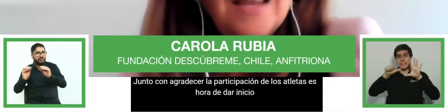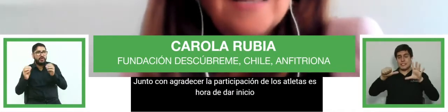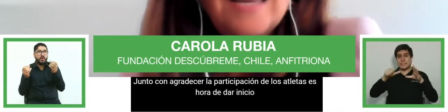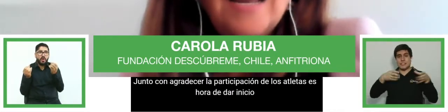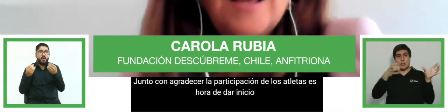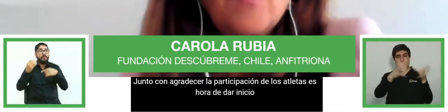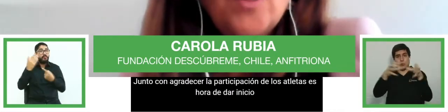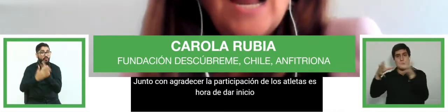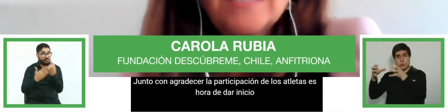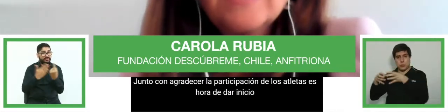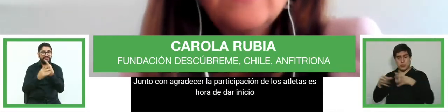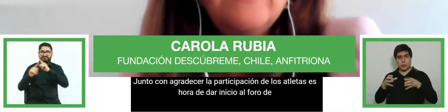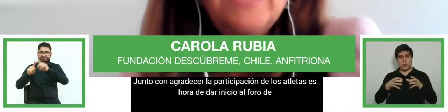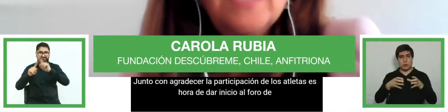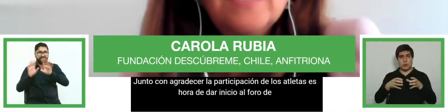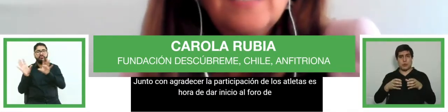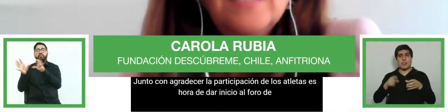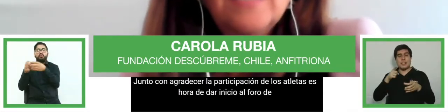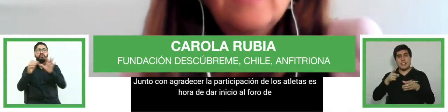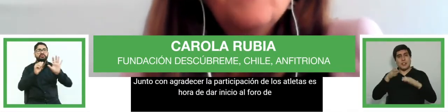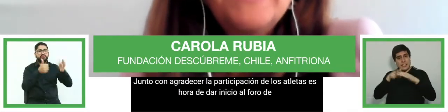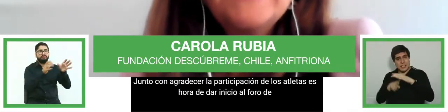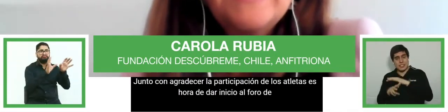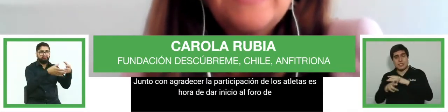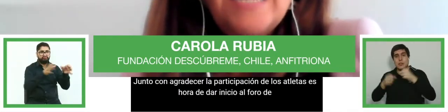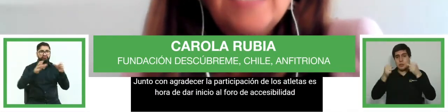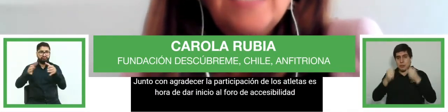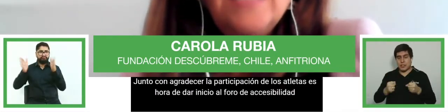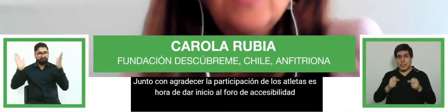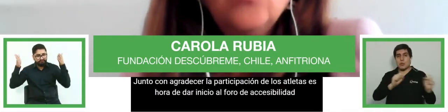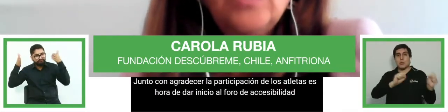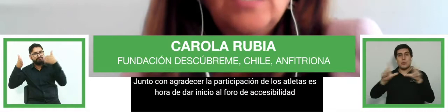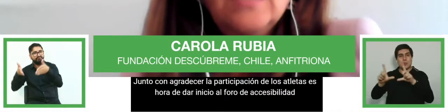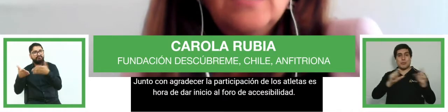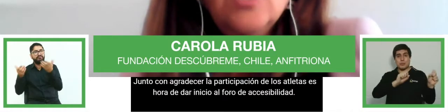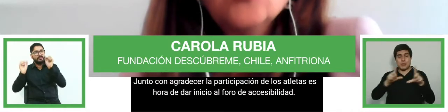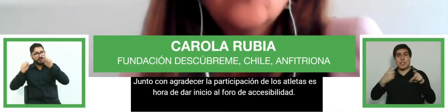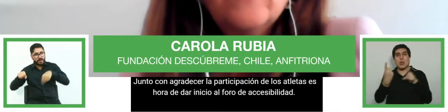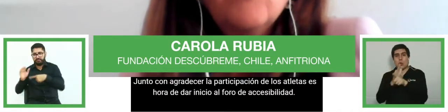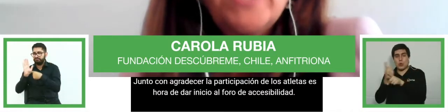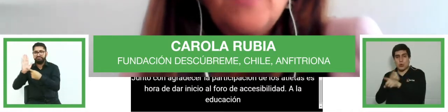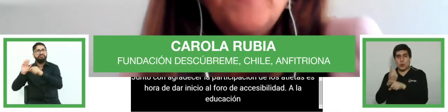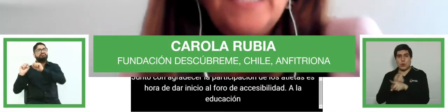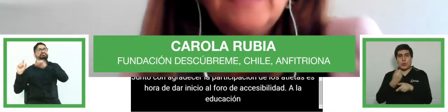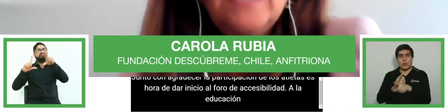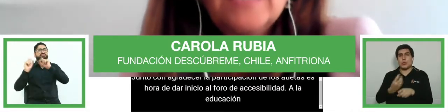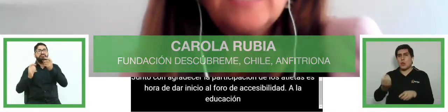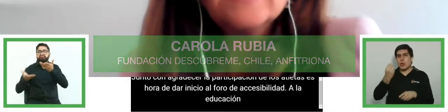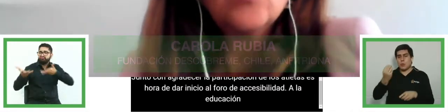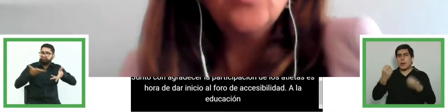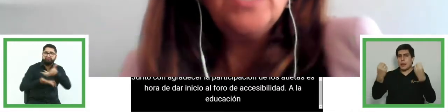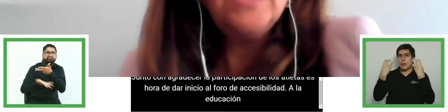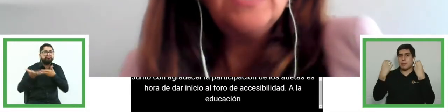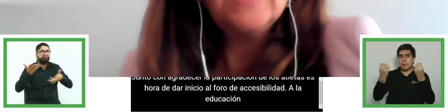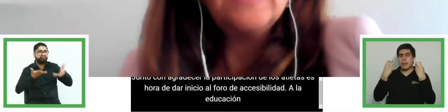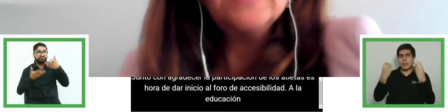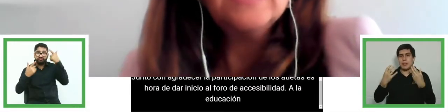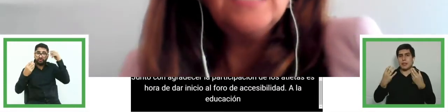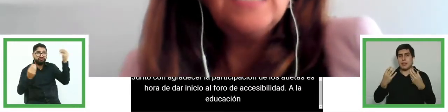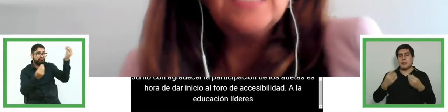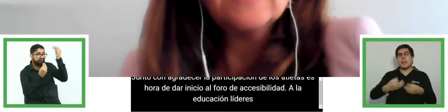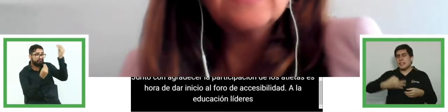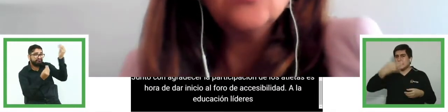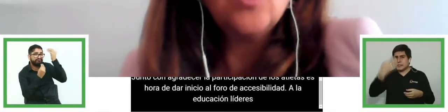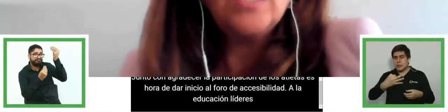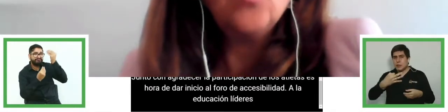organizaciones líderes en el campo de la accesibilidad presentarán y discutirán sobre buenas prácticas que aseguren y